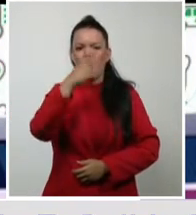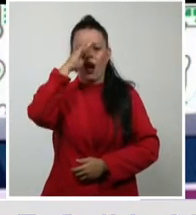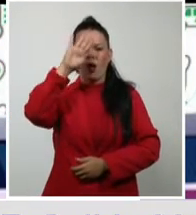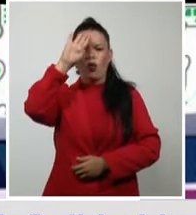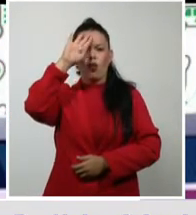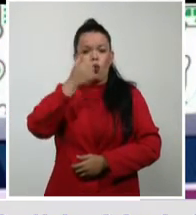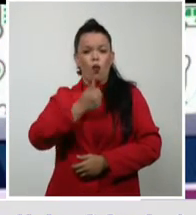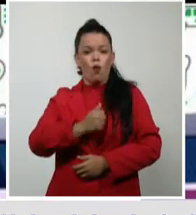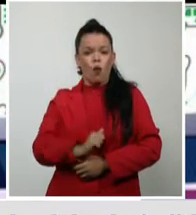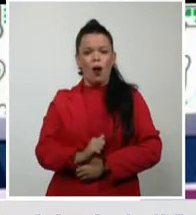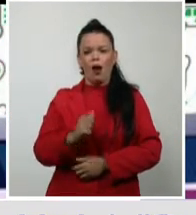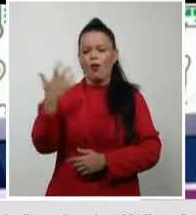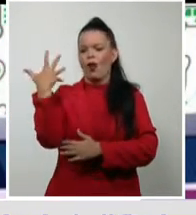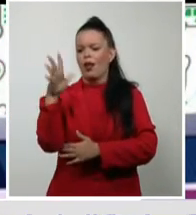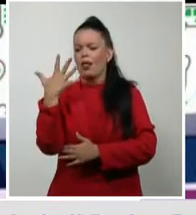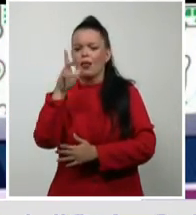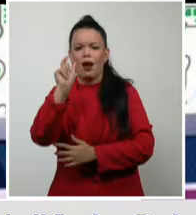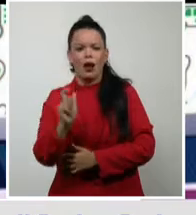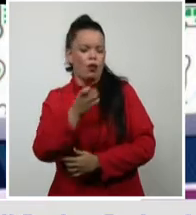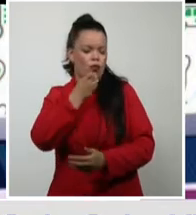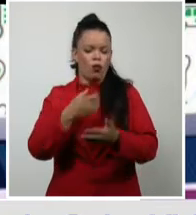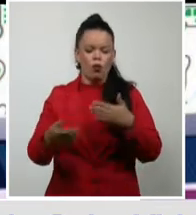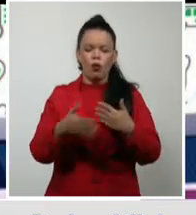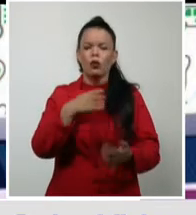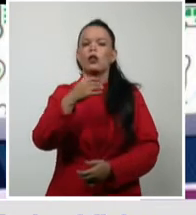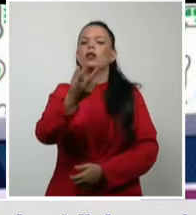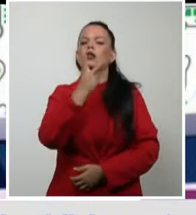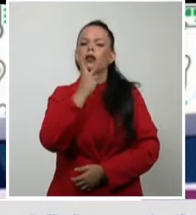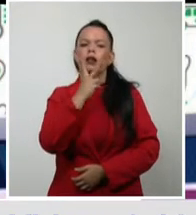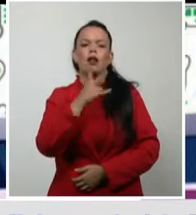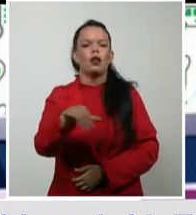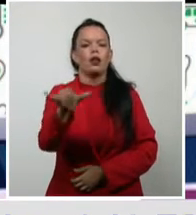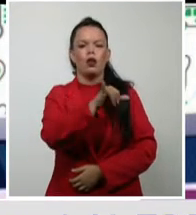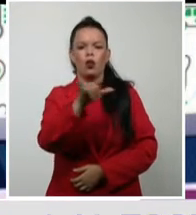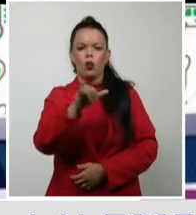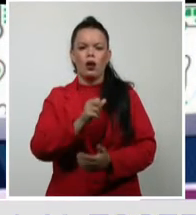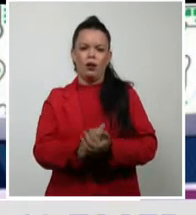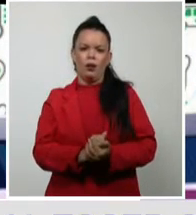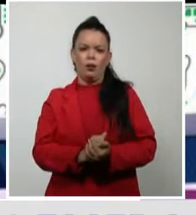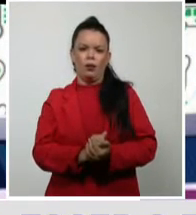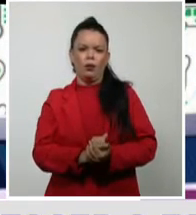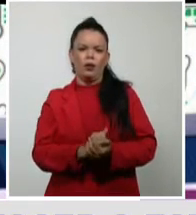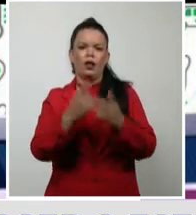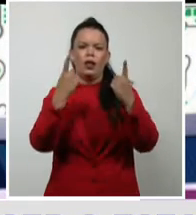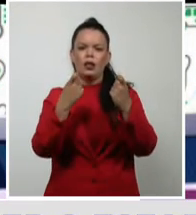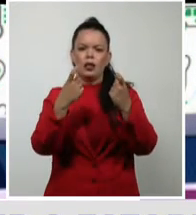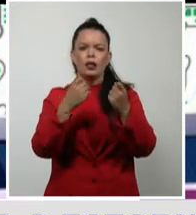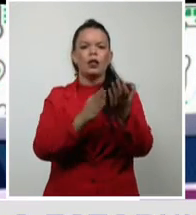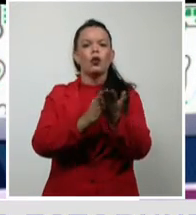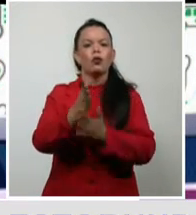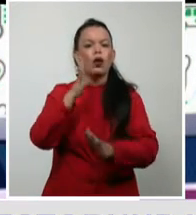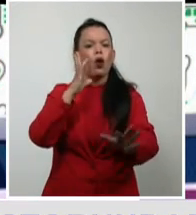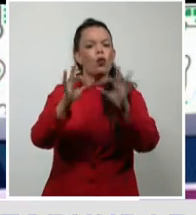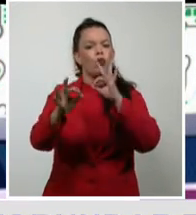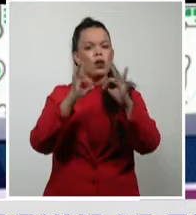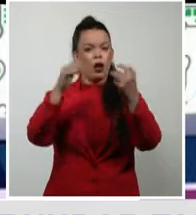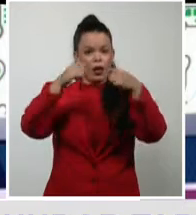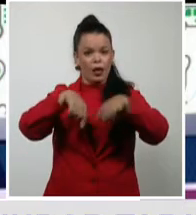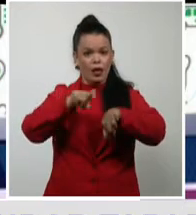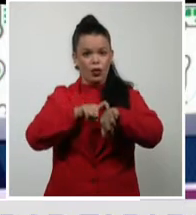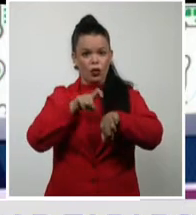momentos. No es posible, llamó incluso a la cautela, porque en estos momentos no podemos arriesgar los